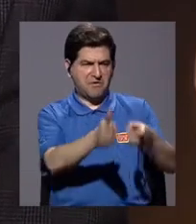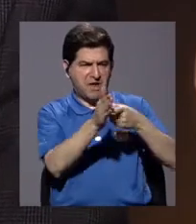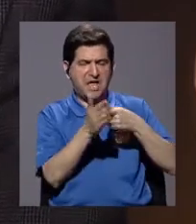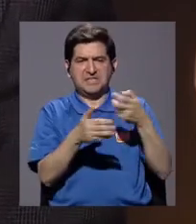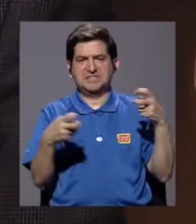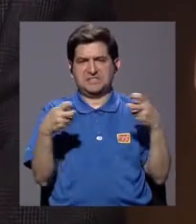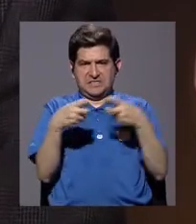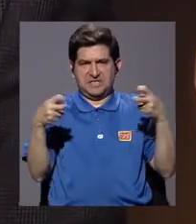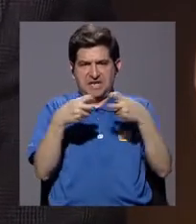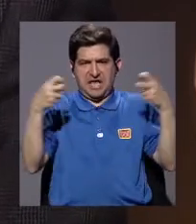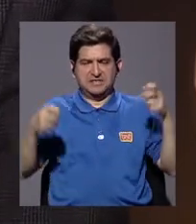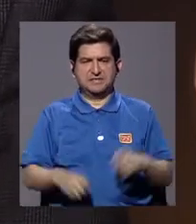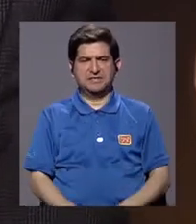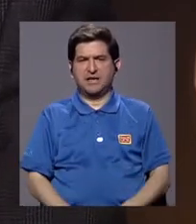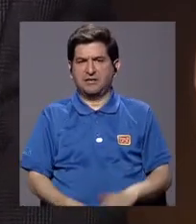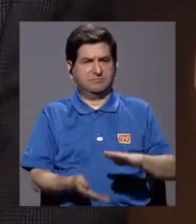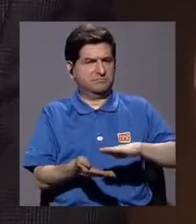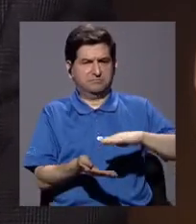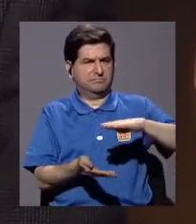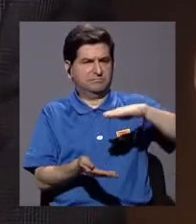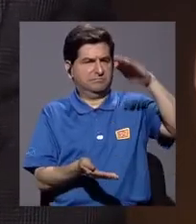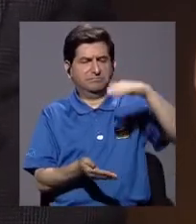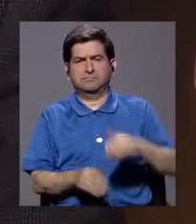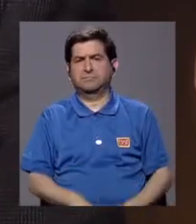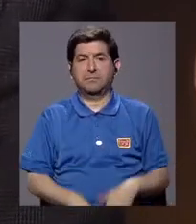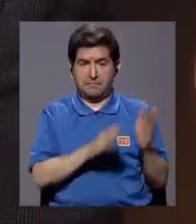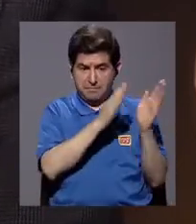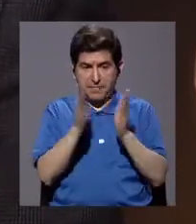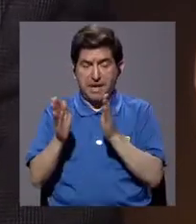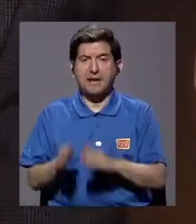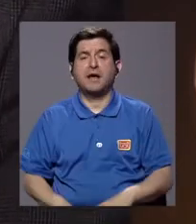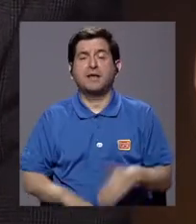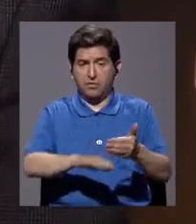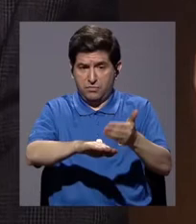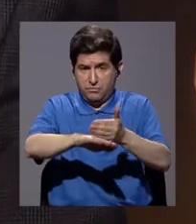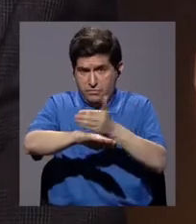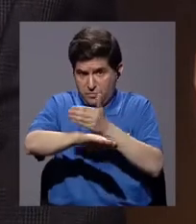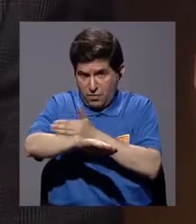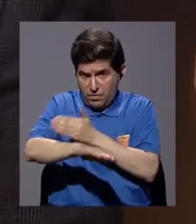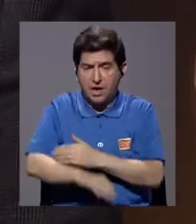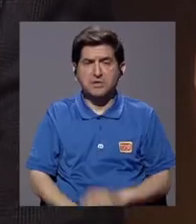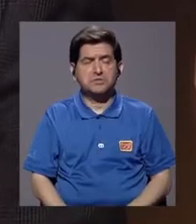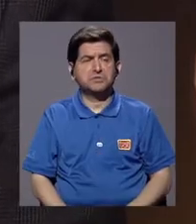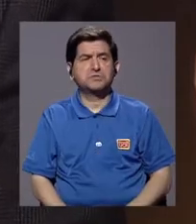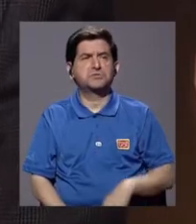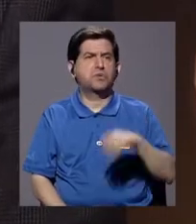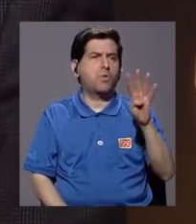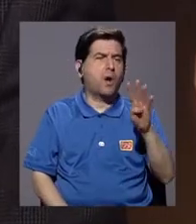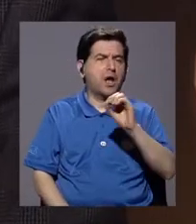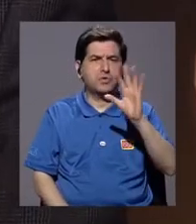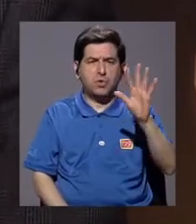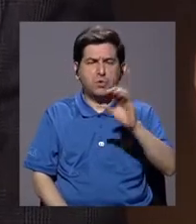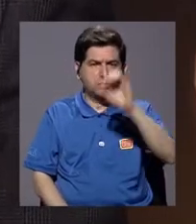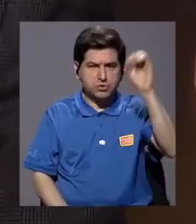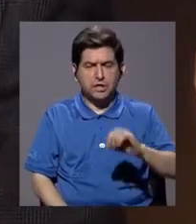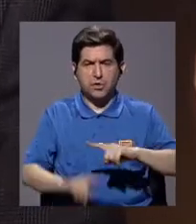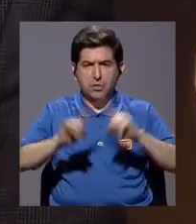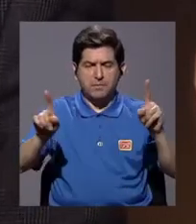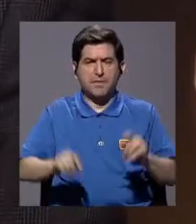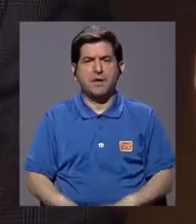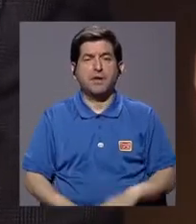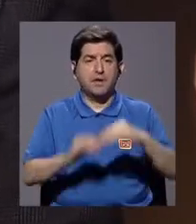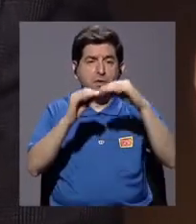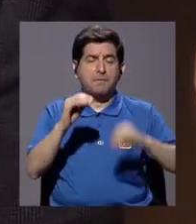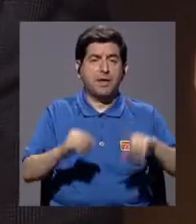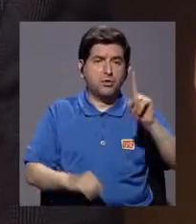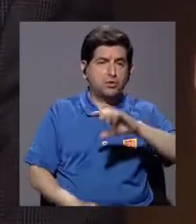demanda eléctrica no está creciendo como se planificaba que creciera, ¿verdad? Uh-huh. Se planificaba que creciera el 4 o 5%, está creciendo